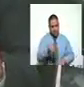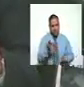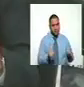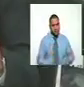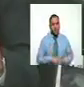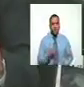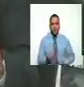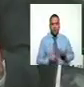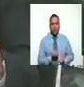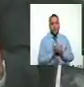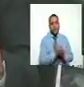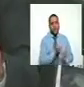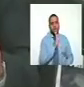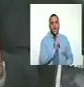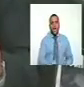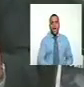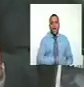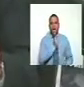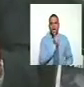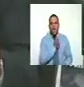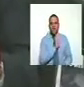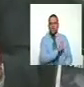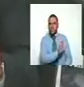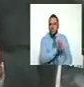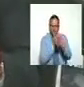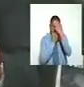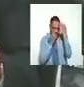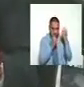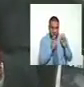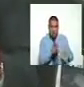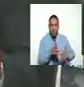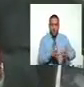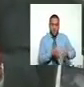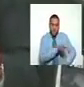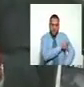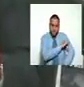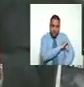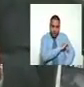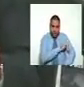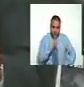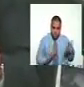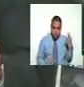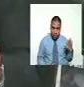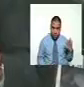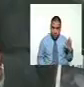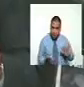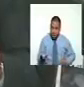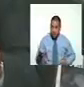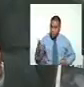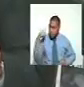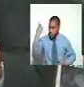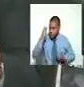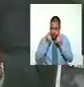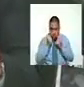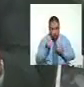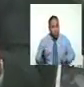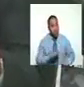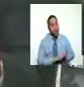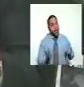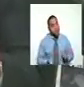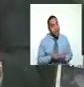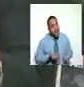favorecer al grupo narcoterrorista FARC. 9. Si el presidente Santos no puede darle a Colombia la paz que queremos y